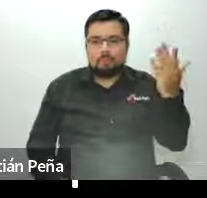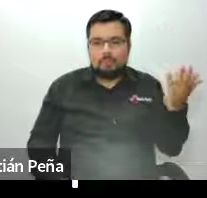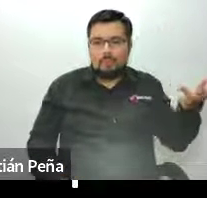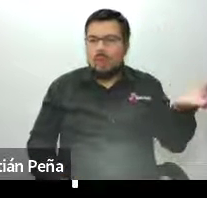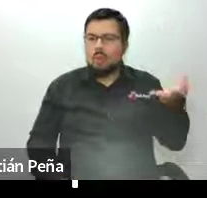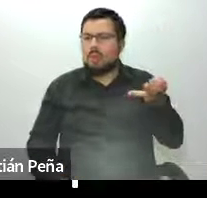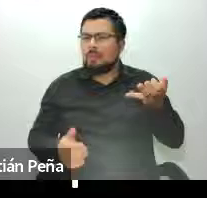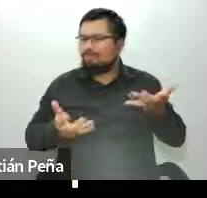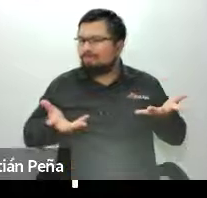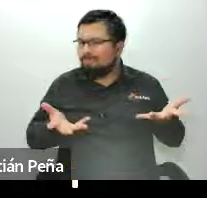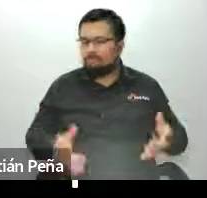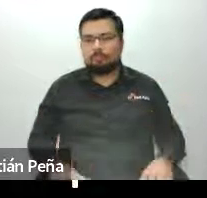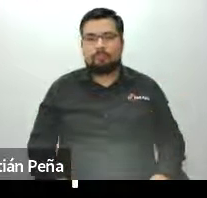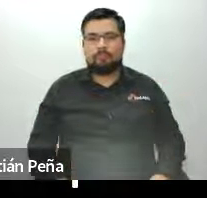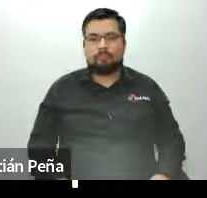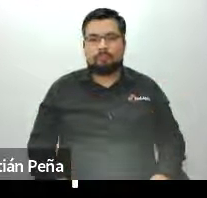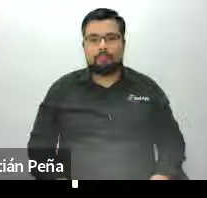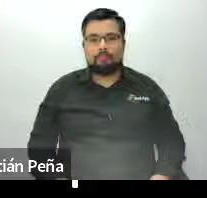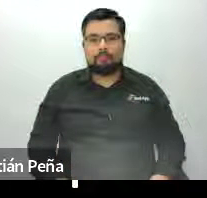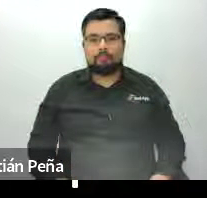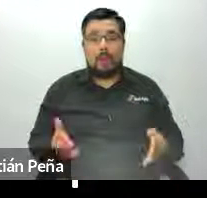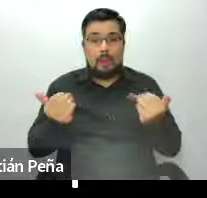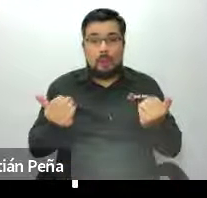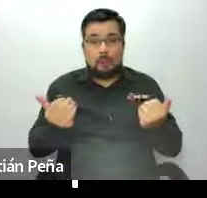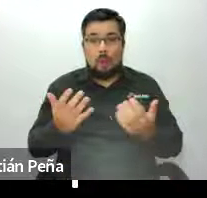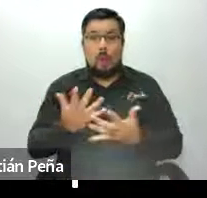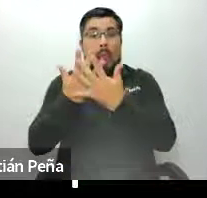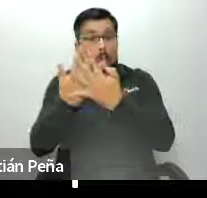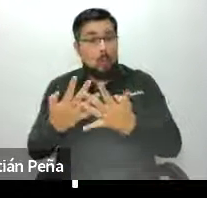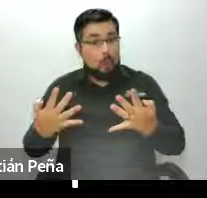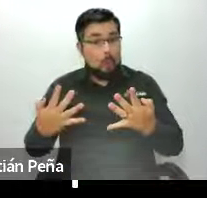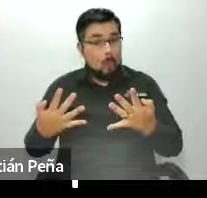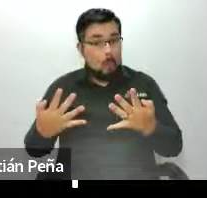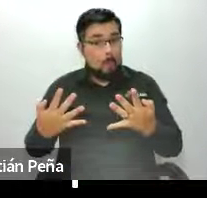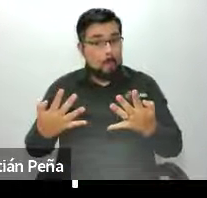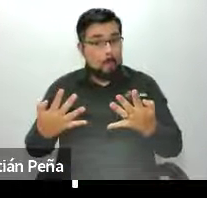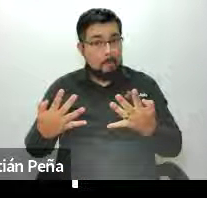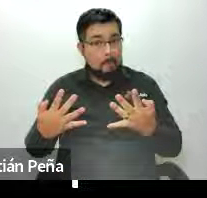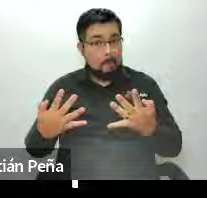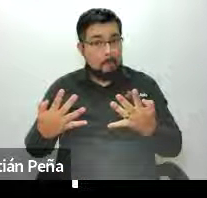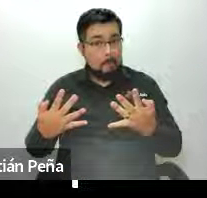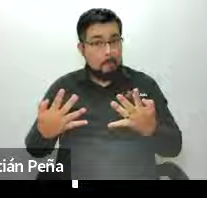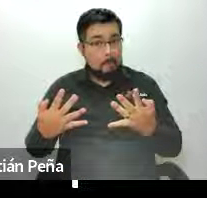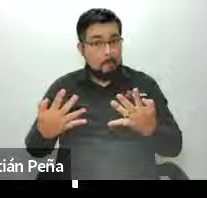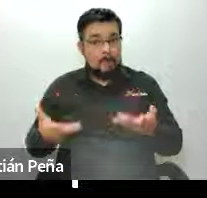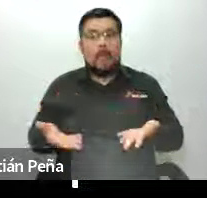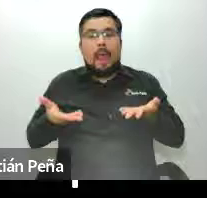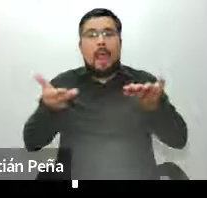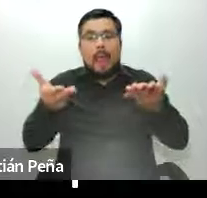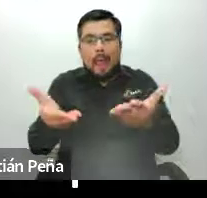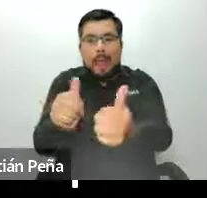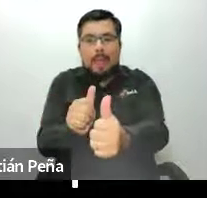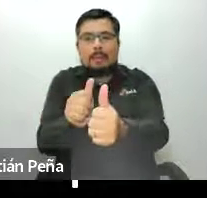necesitamos acercar el currículum a, a los docentes, pero sobre todo a